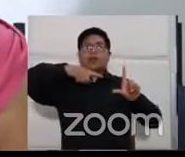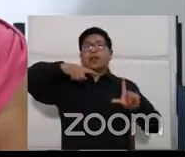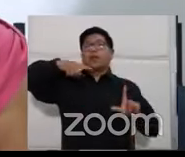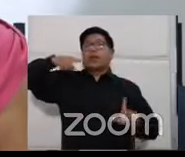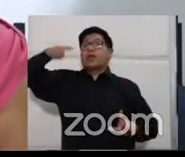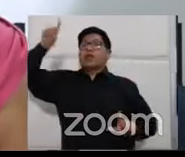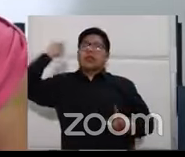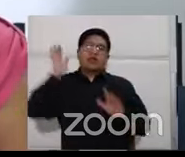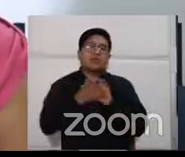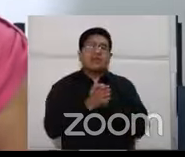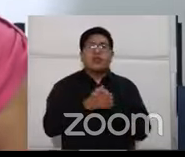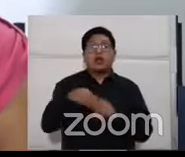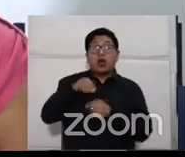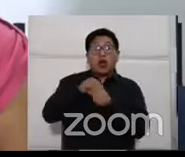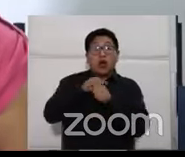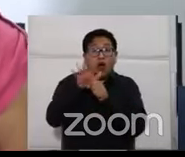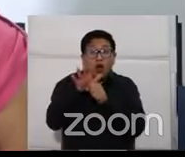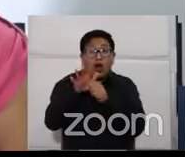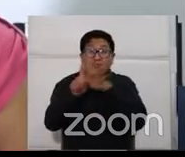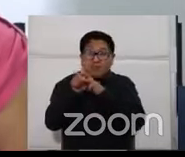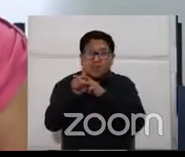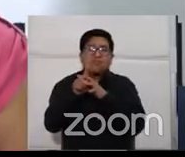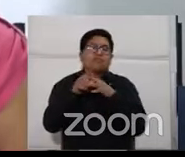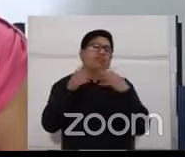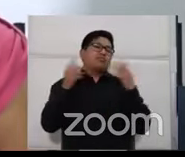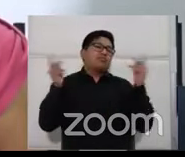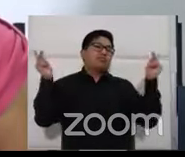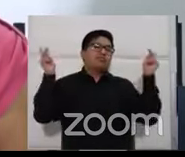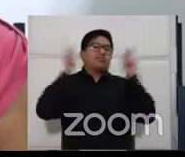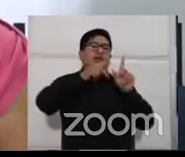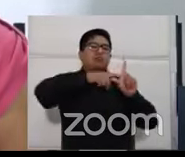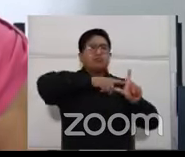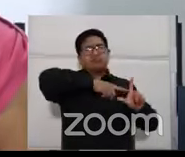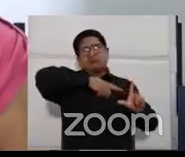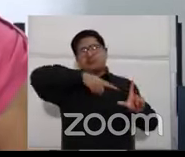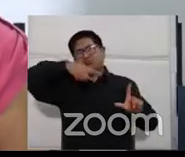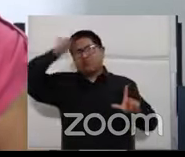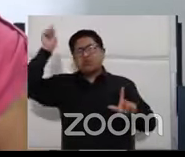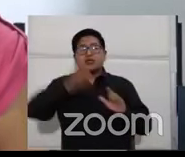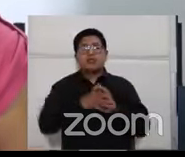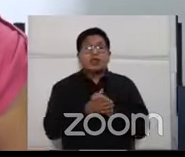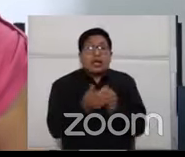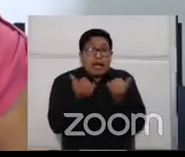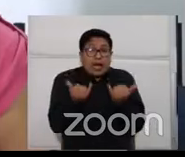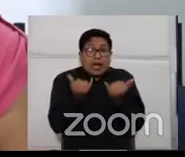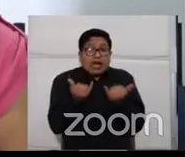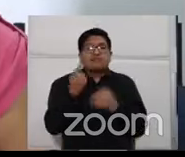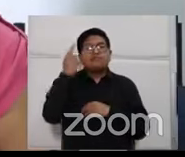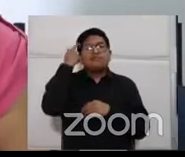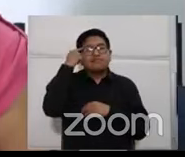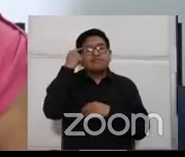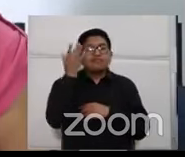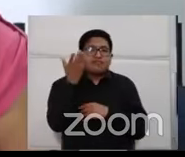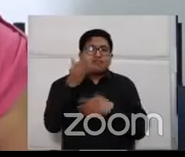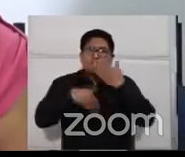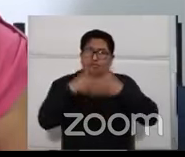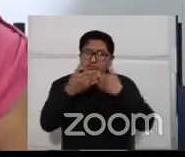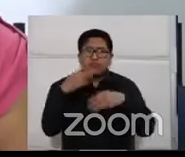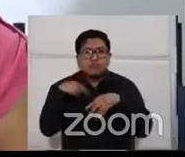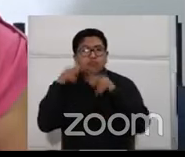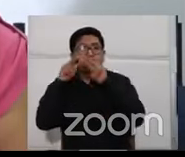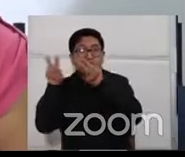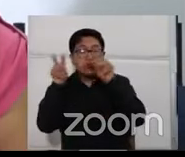19 que la situación actualmente se ha desmejorado y seguimos ante una población nos seguimos viendo una